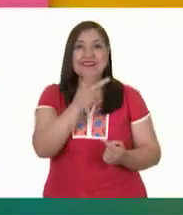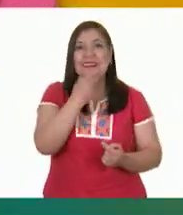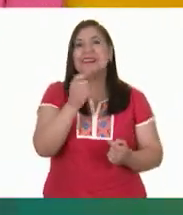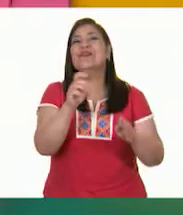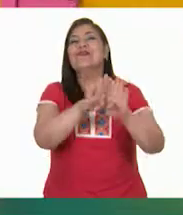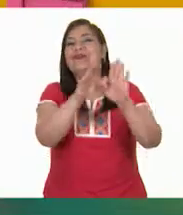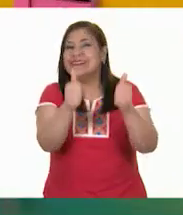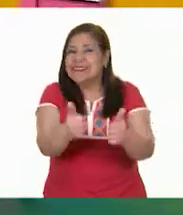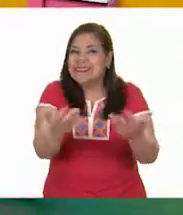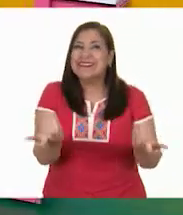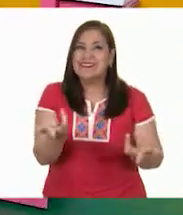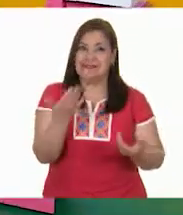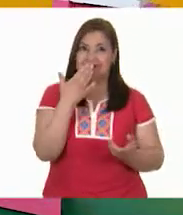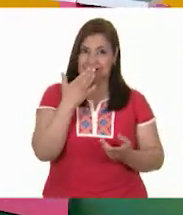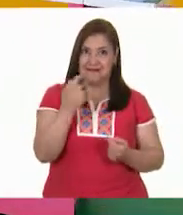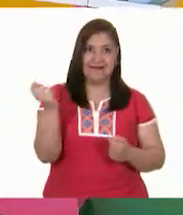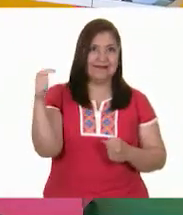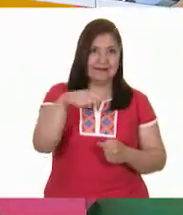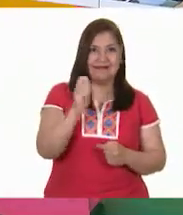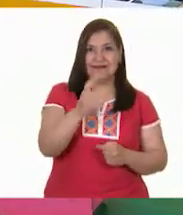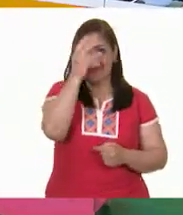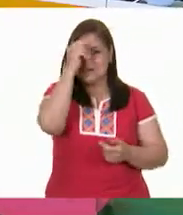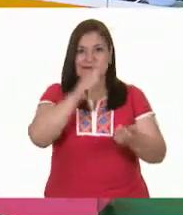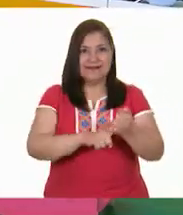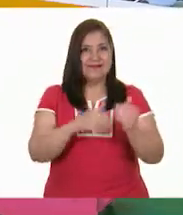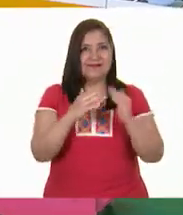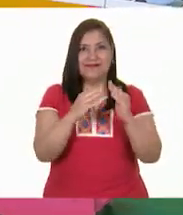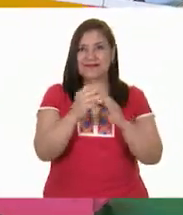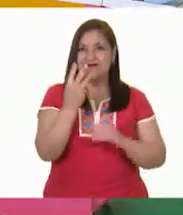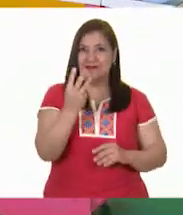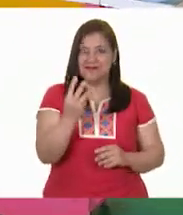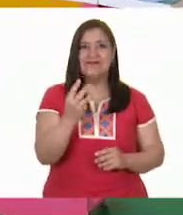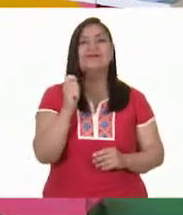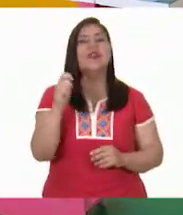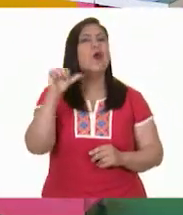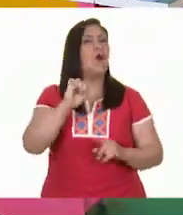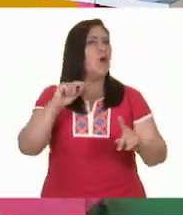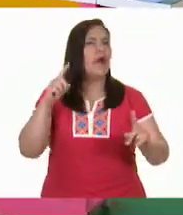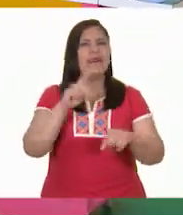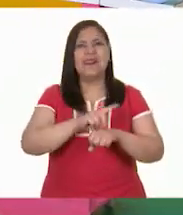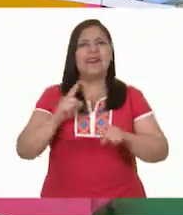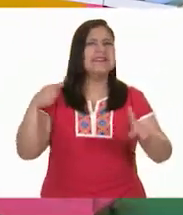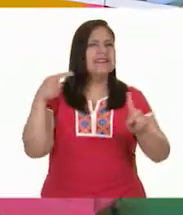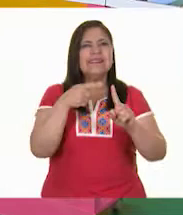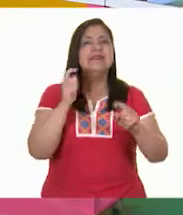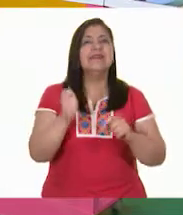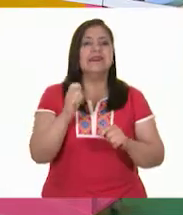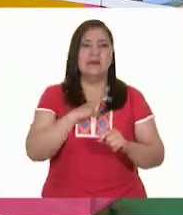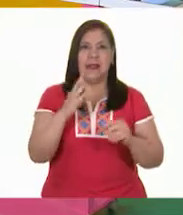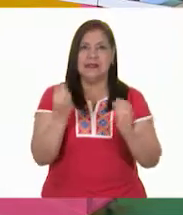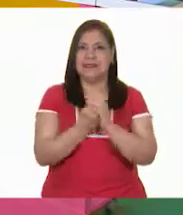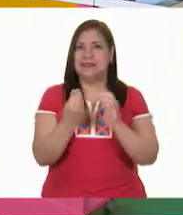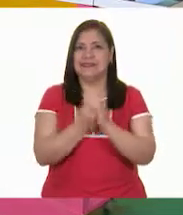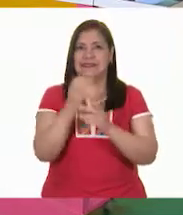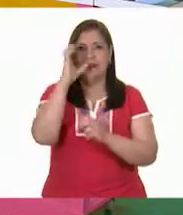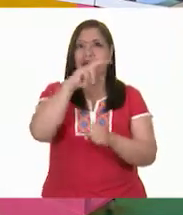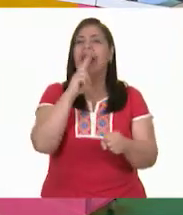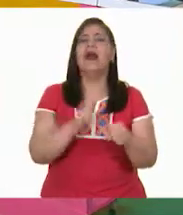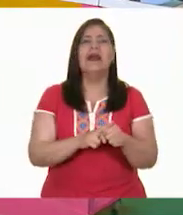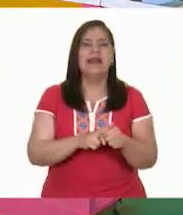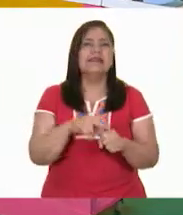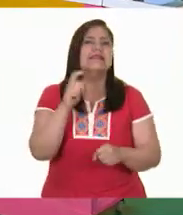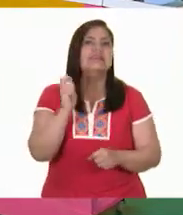Hola niños, ¿cómo están? Qué bueno que ya llegaron aquí a Aprende en Casa 3. El día de hoy, en la asignatura de Ciencias Naturales, veremos